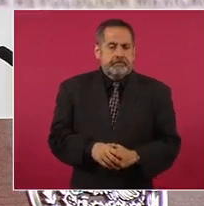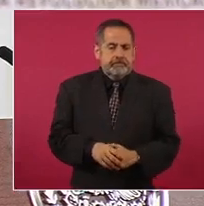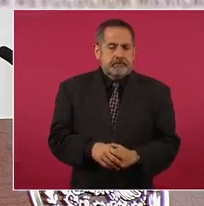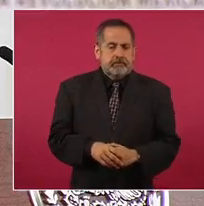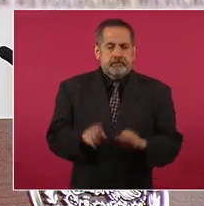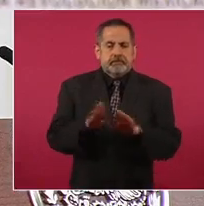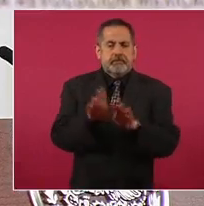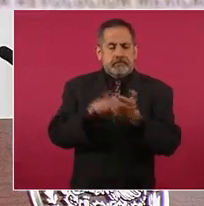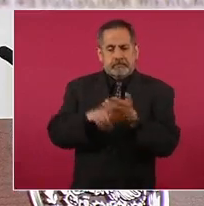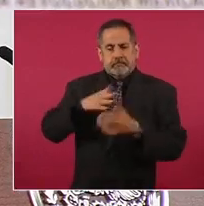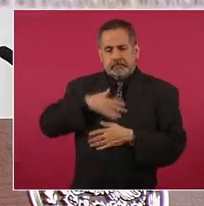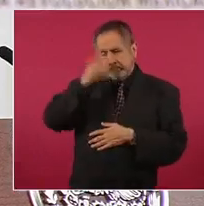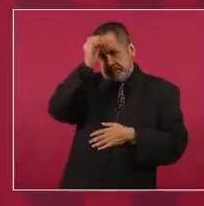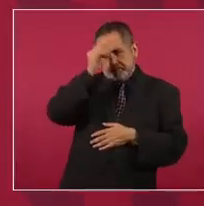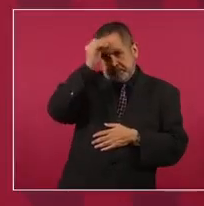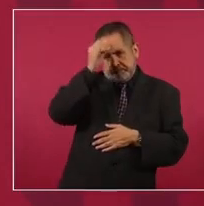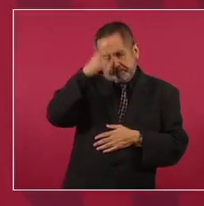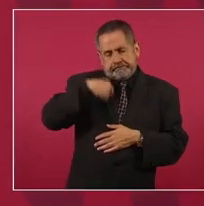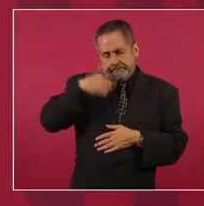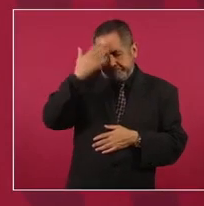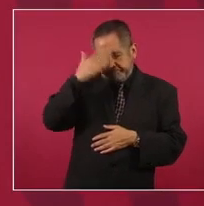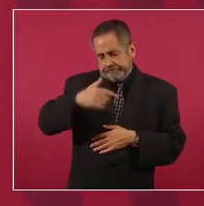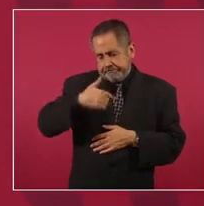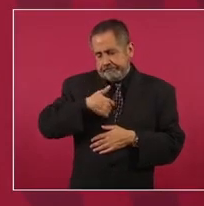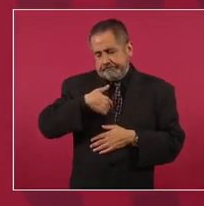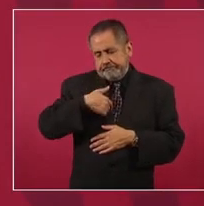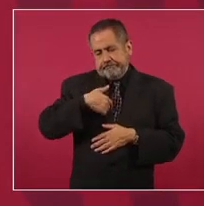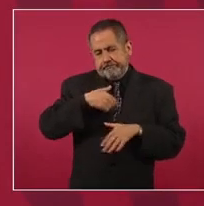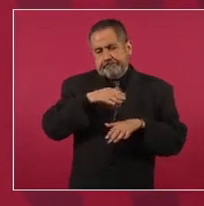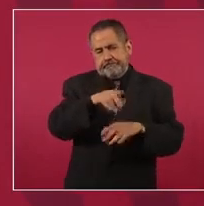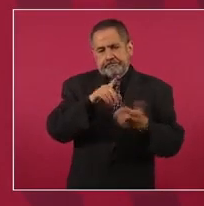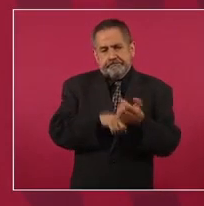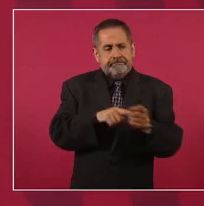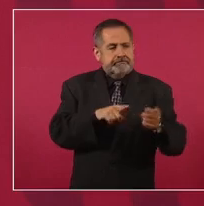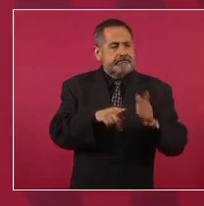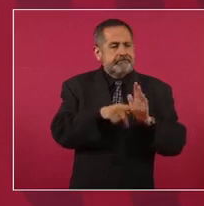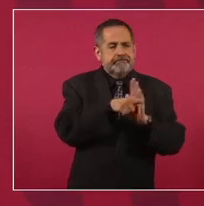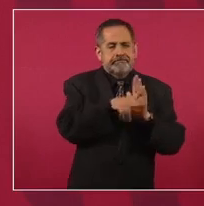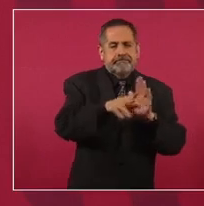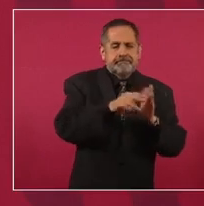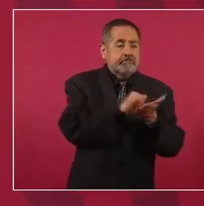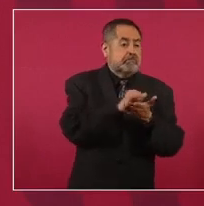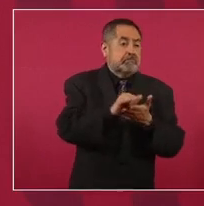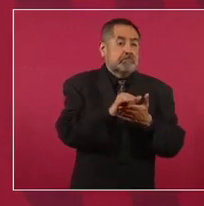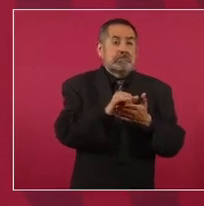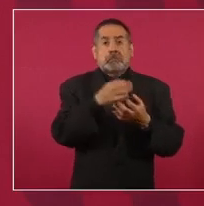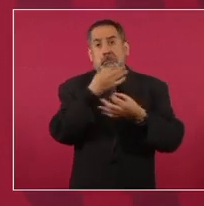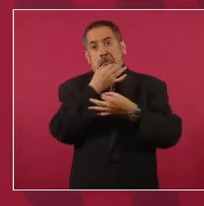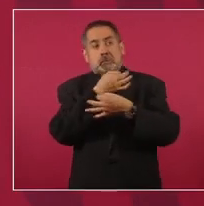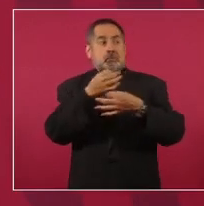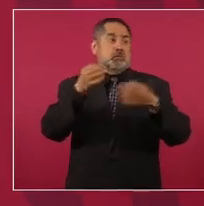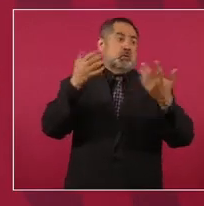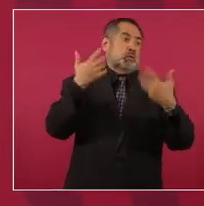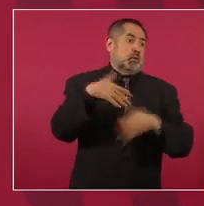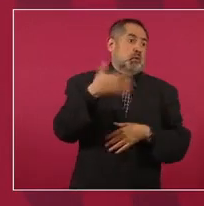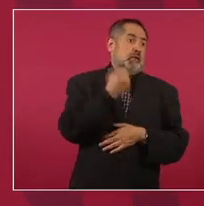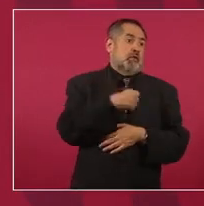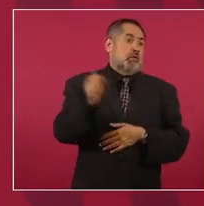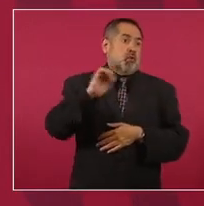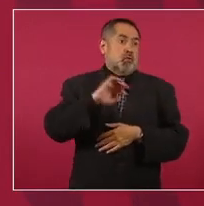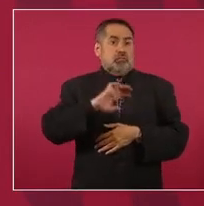cuál es la opinión que tenemos de estos medios, ¿no? Muy famosos pero también